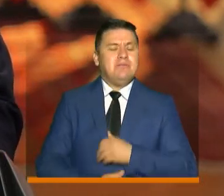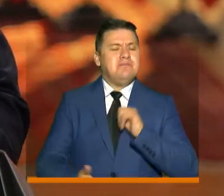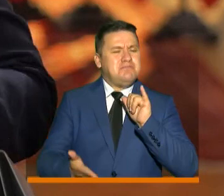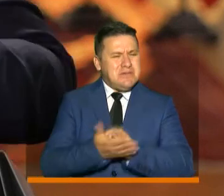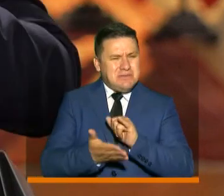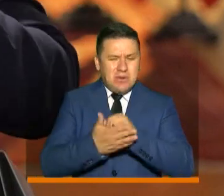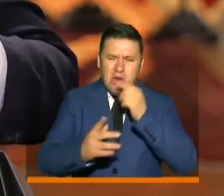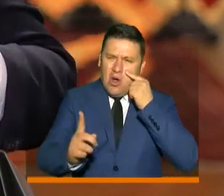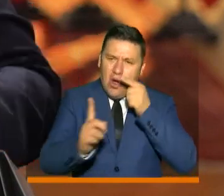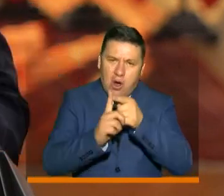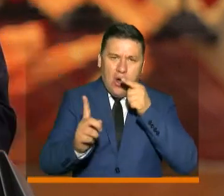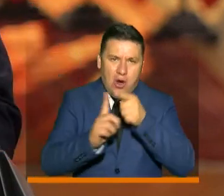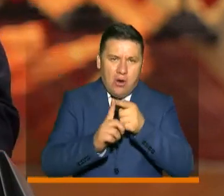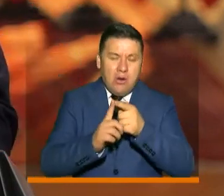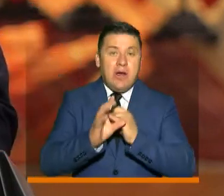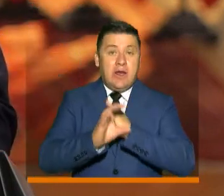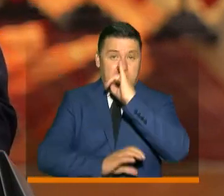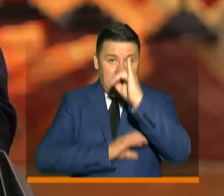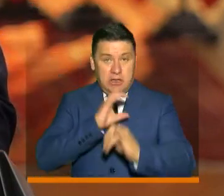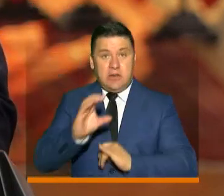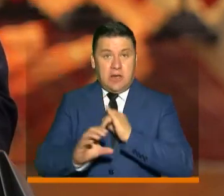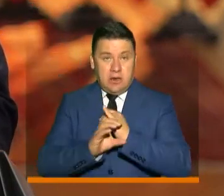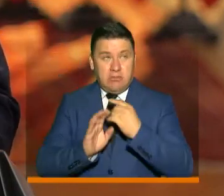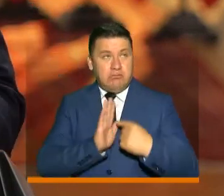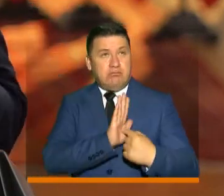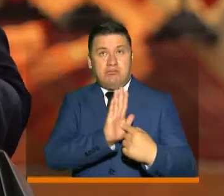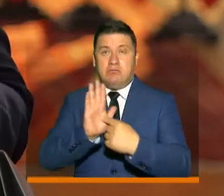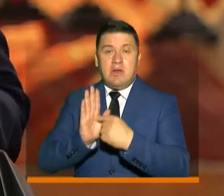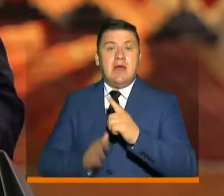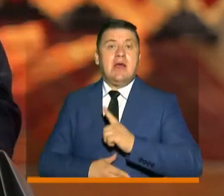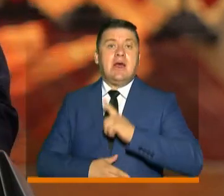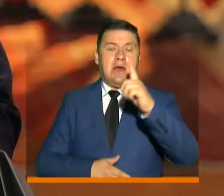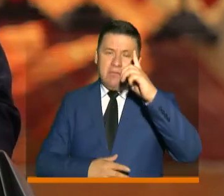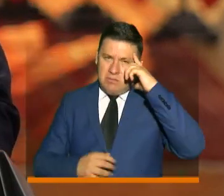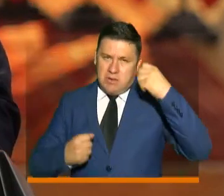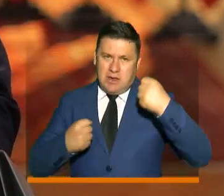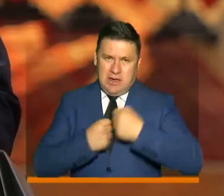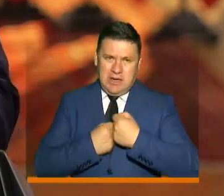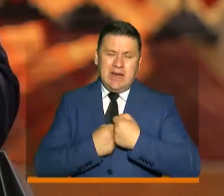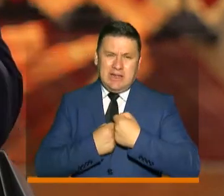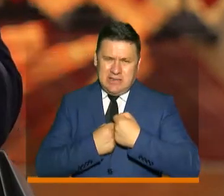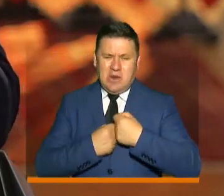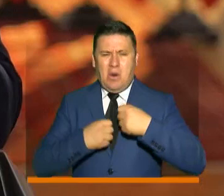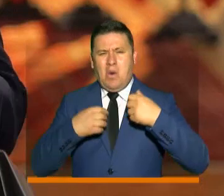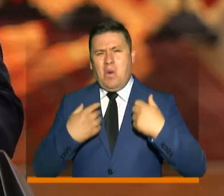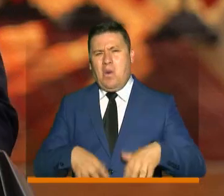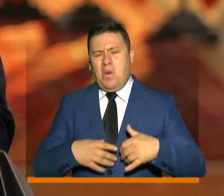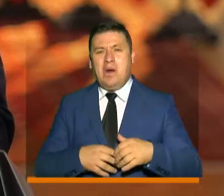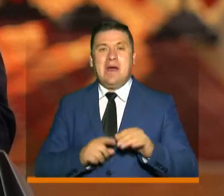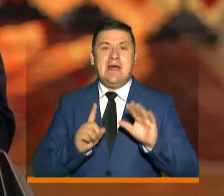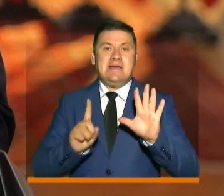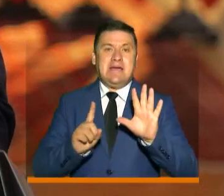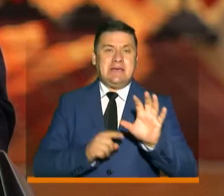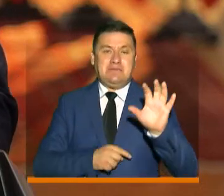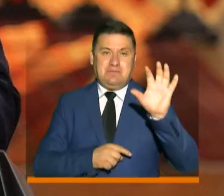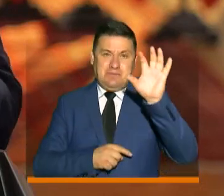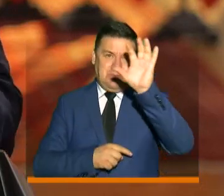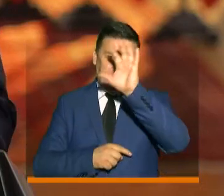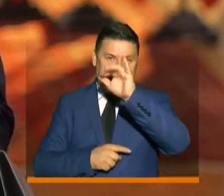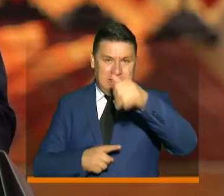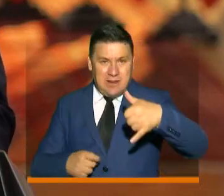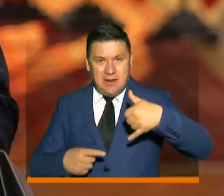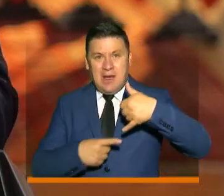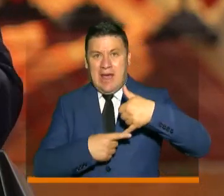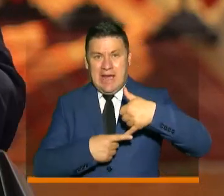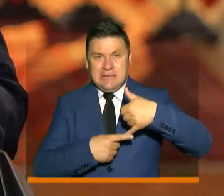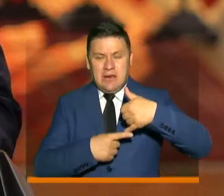lo llevamos al campo internacional lideramos el pacto de leticia que suscribimos con 6 países para la